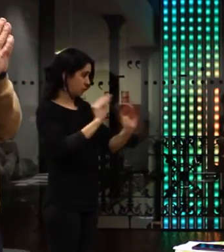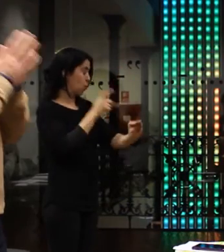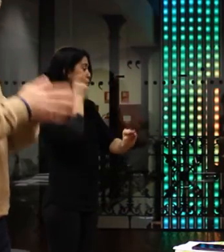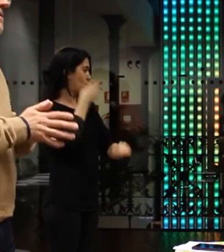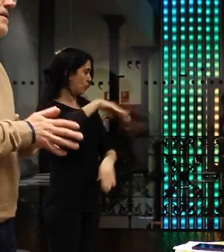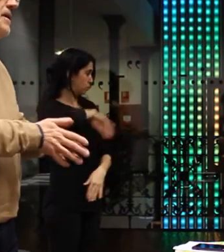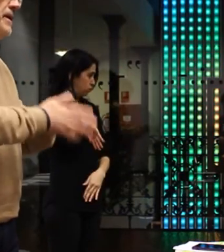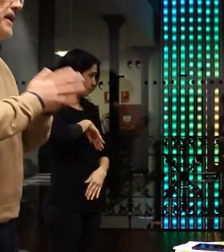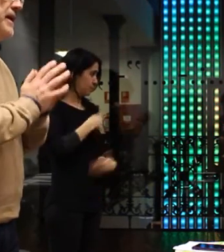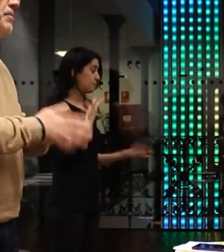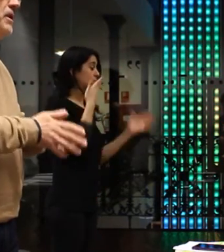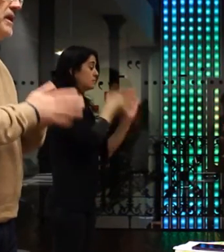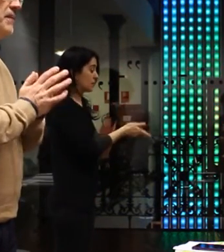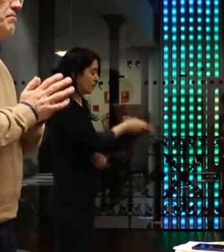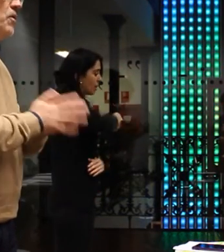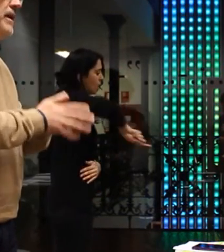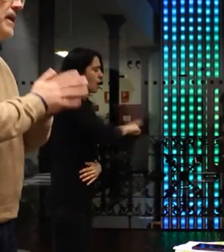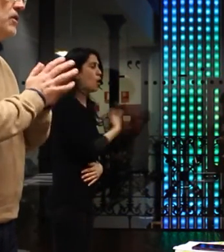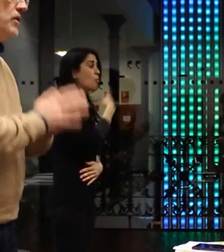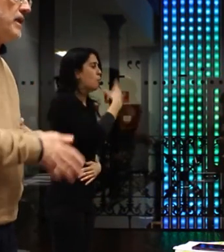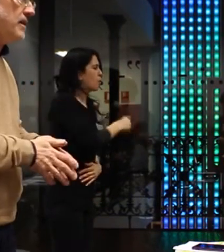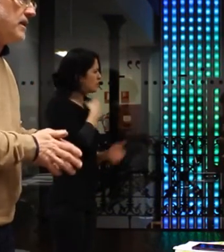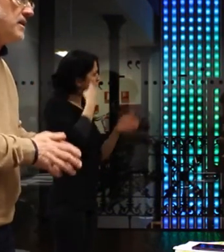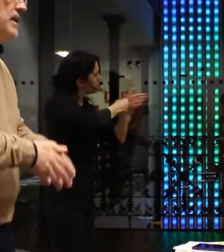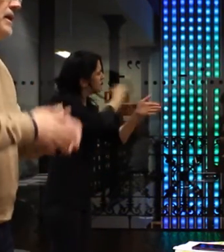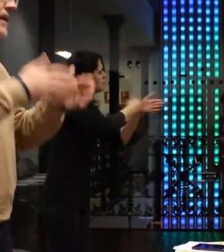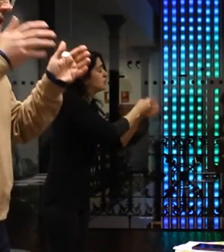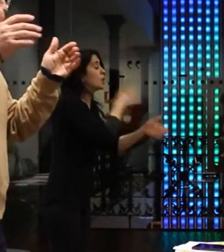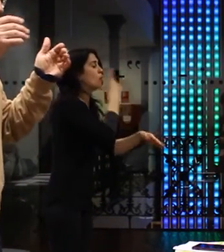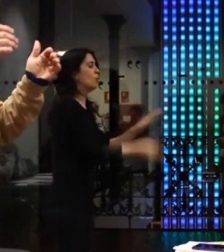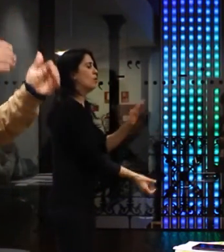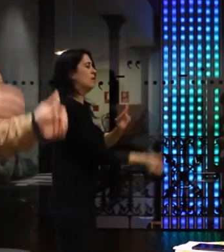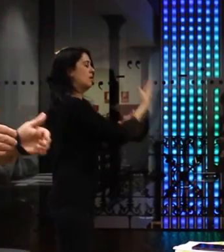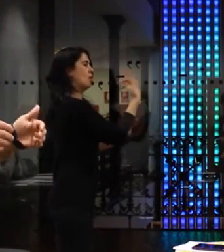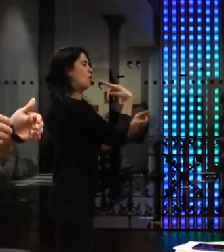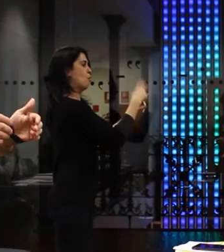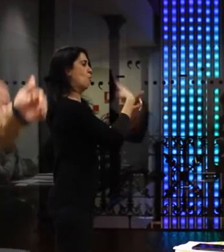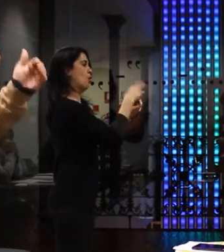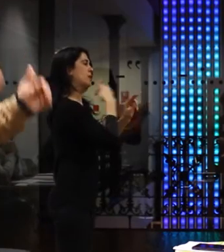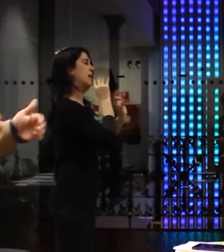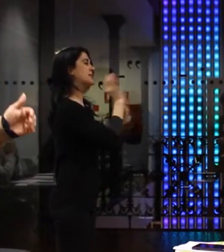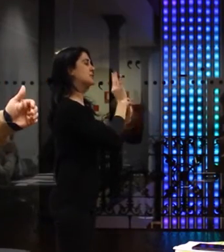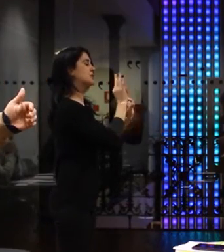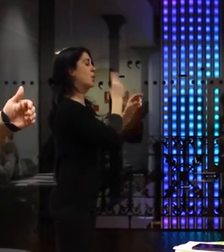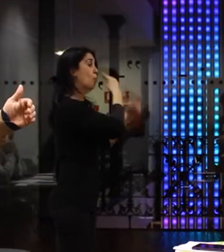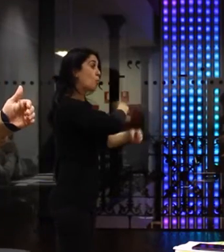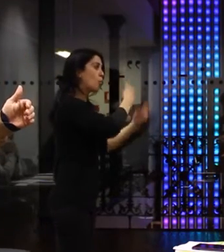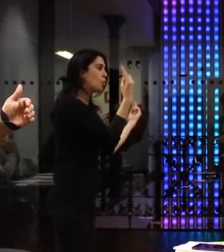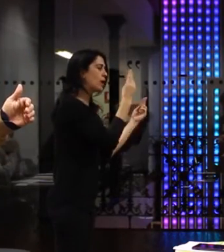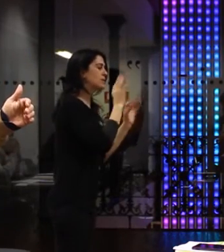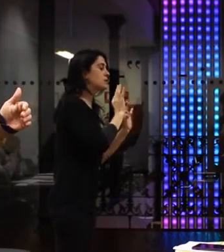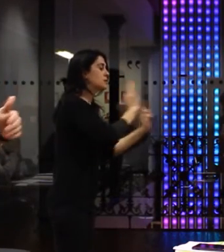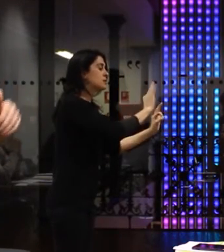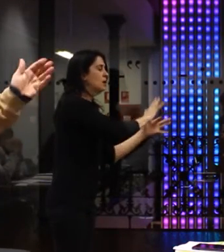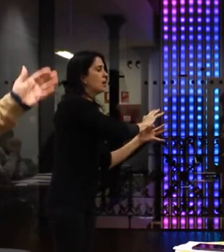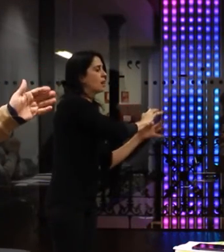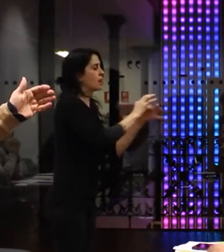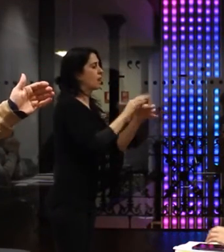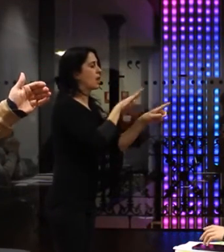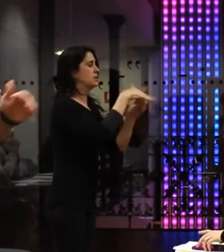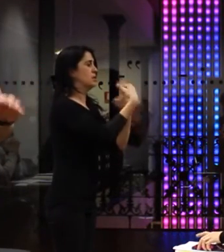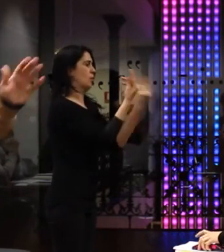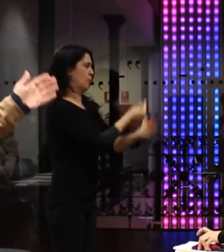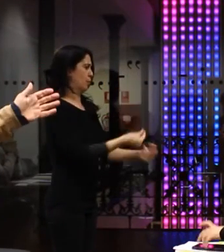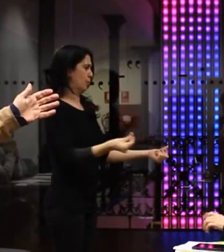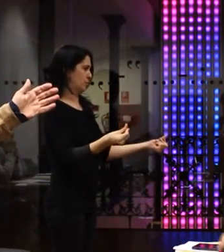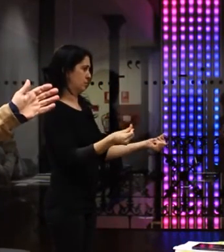capacidades, hay que incidir para que haya políticas públicas concretas que palíen la situación. Porque no podemos esperar